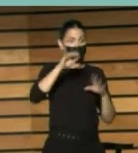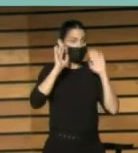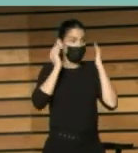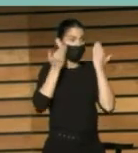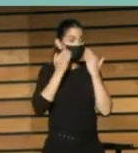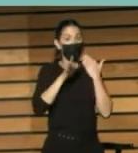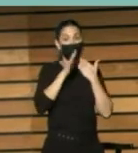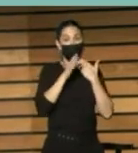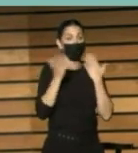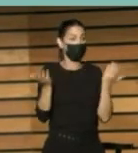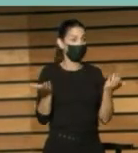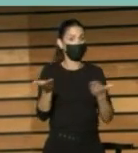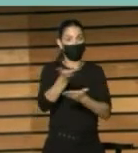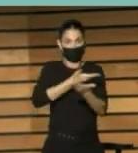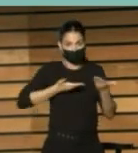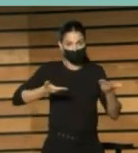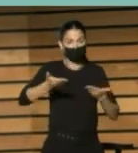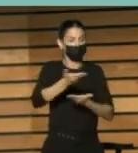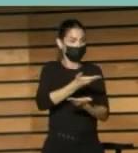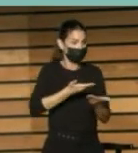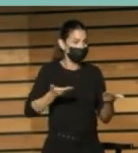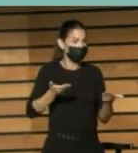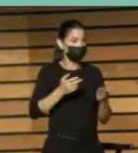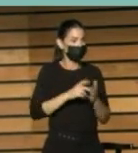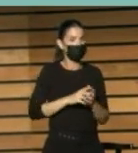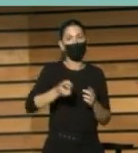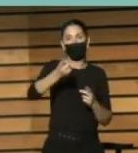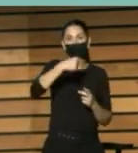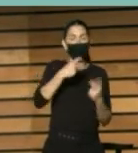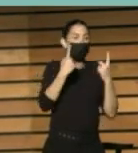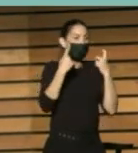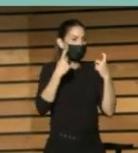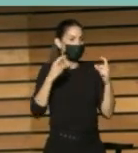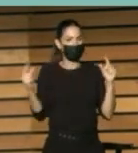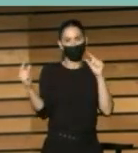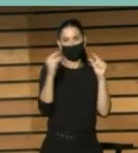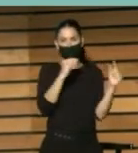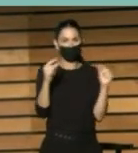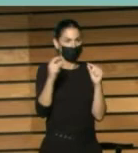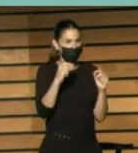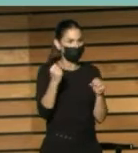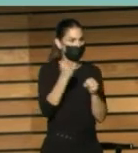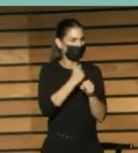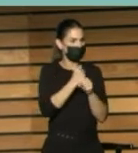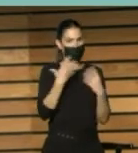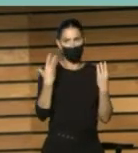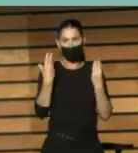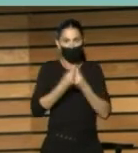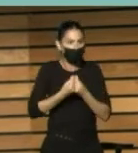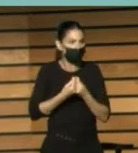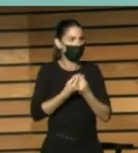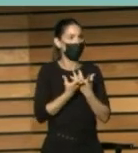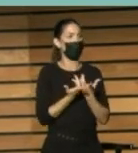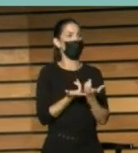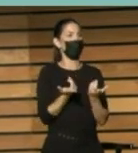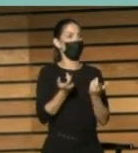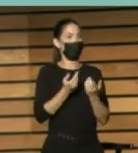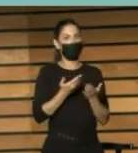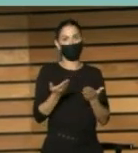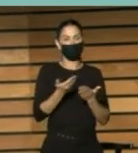estamos obligados a escucharnos, a cooperar y a trabajar, pues, hacia